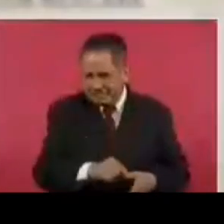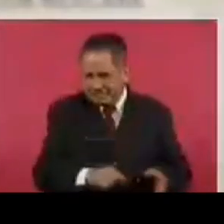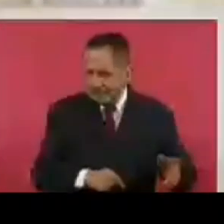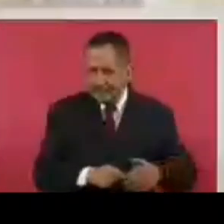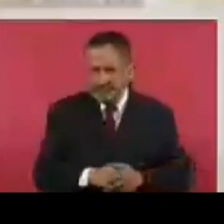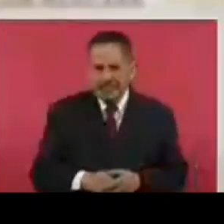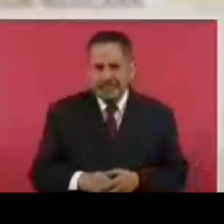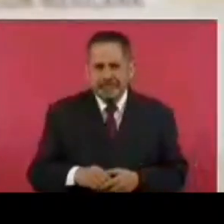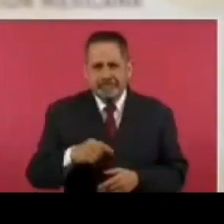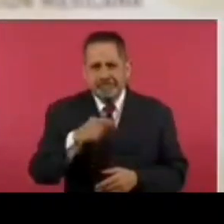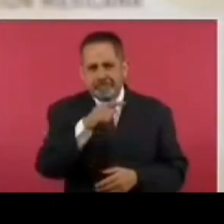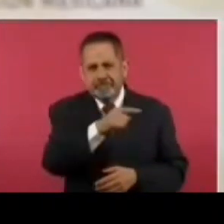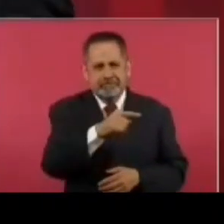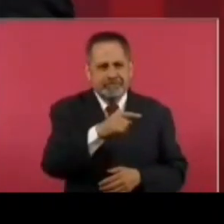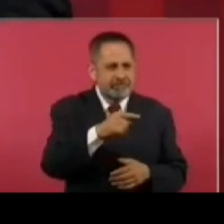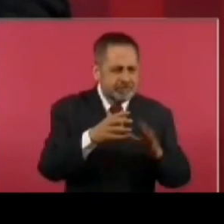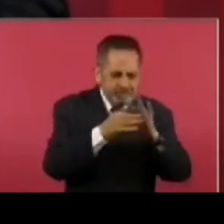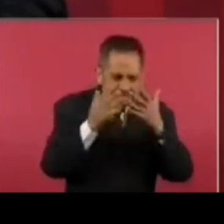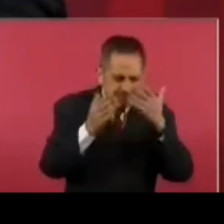a Bonfil Batalla,